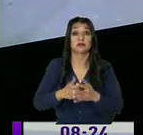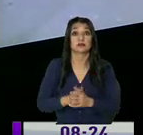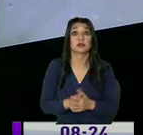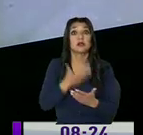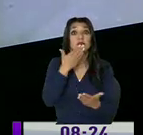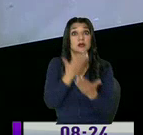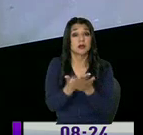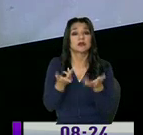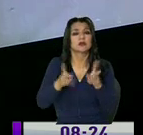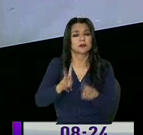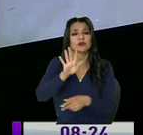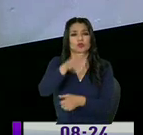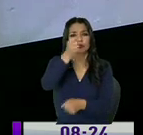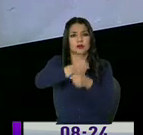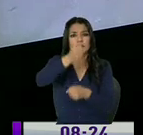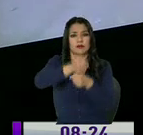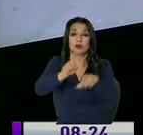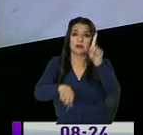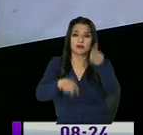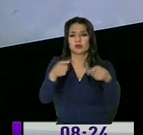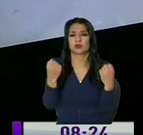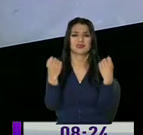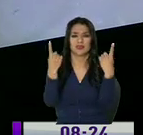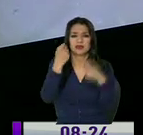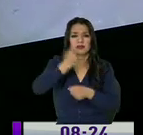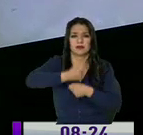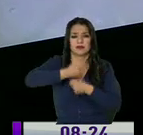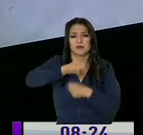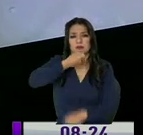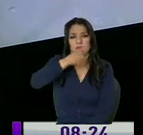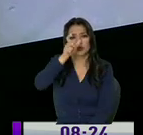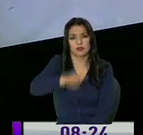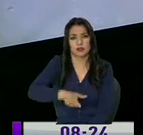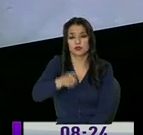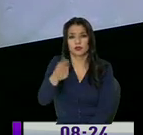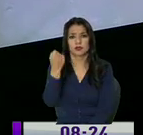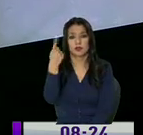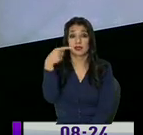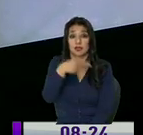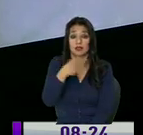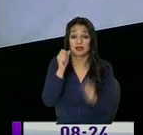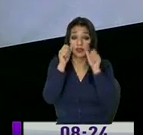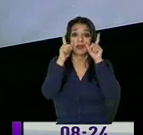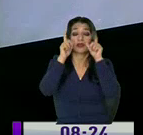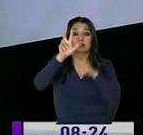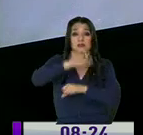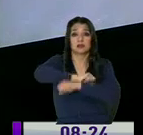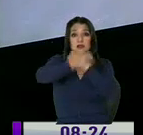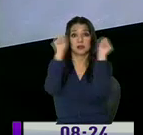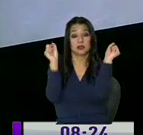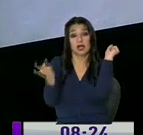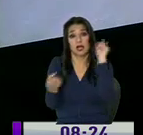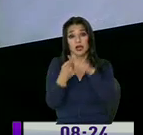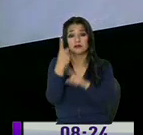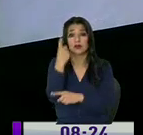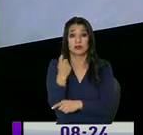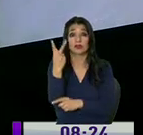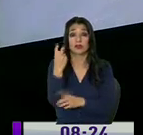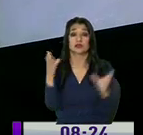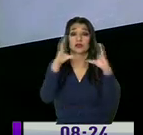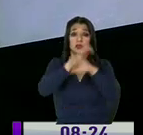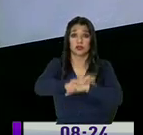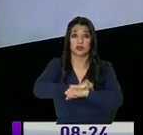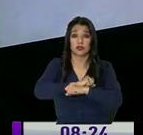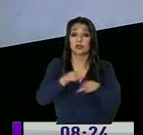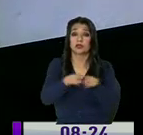tu trabajo. Hay veces que la gente no entiende el trabajo del periodista. Andreita se levantaba 3 de la mañana y acababa 11, 12 de la noche. Al igual